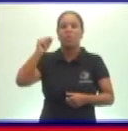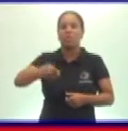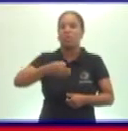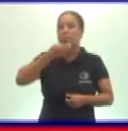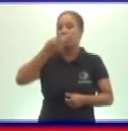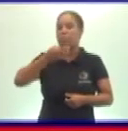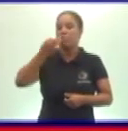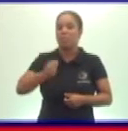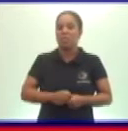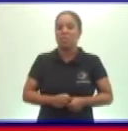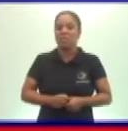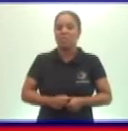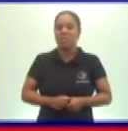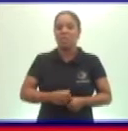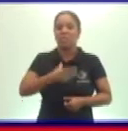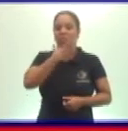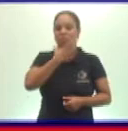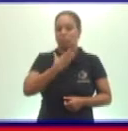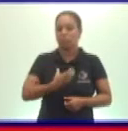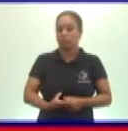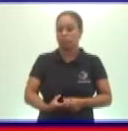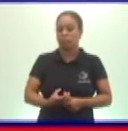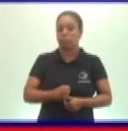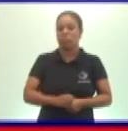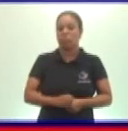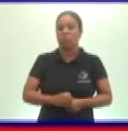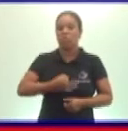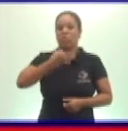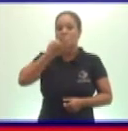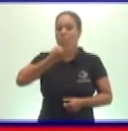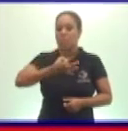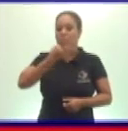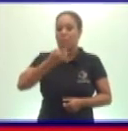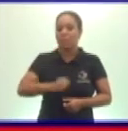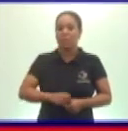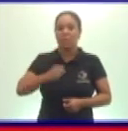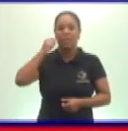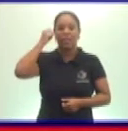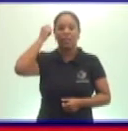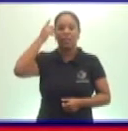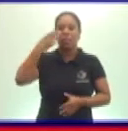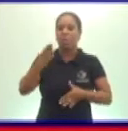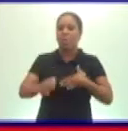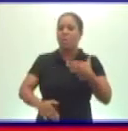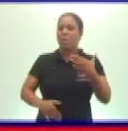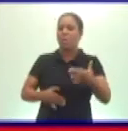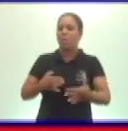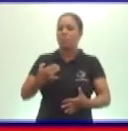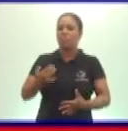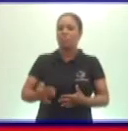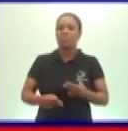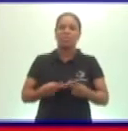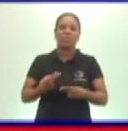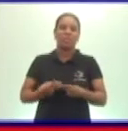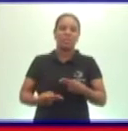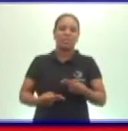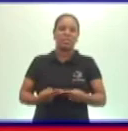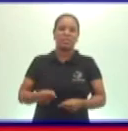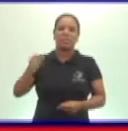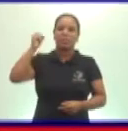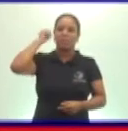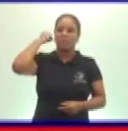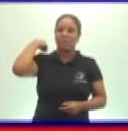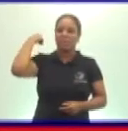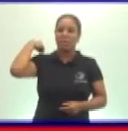al gran Frank Mehring cuando explica la ideología es un proceso que se opera por el llamado